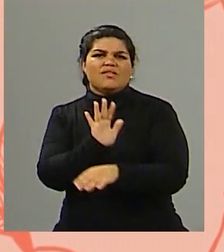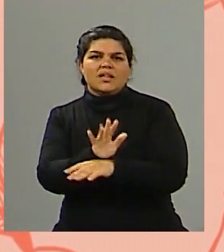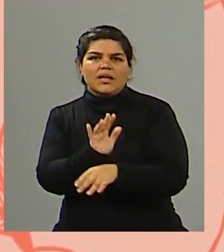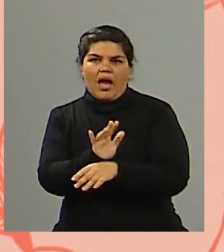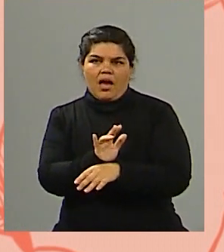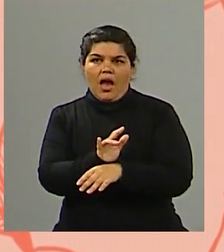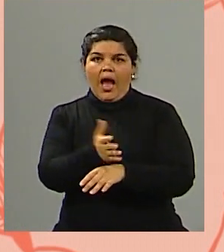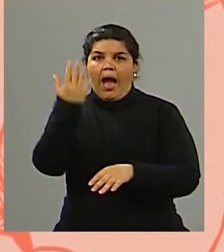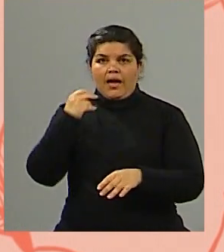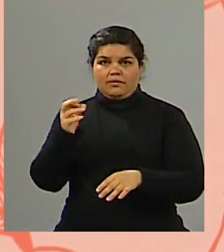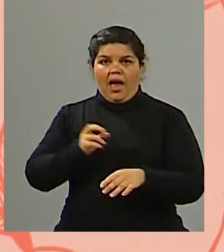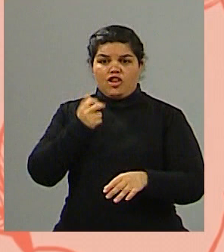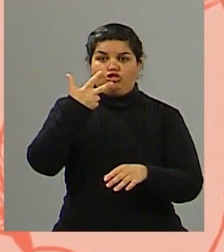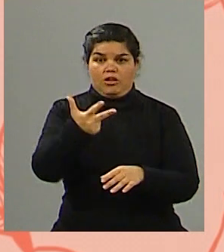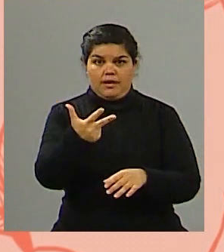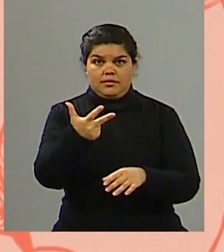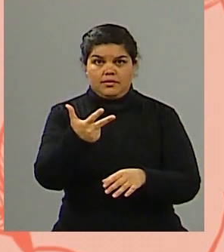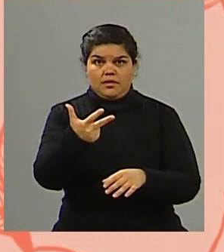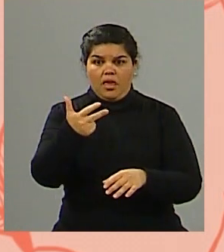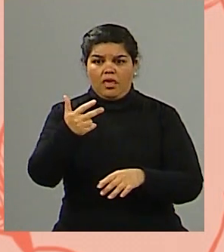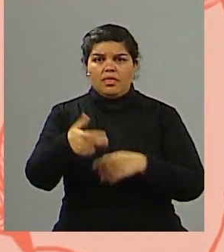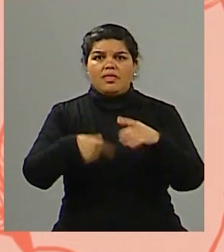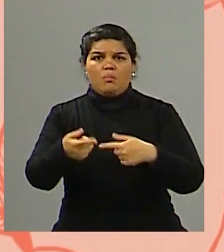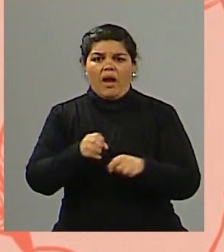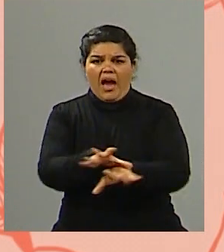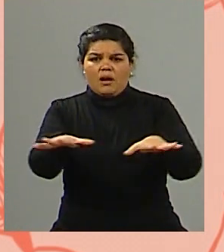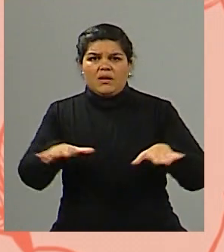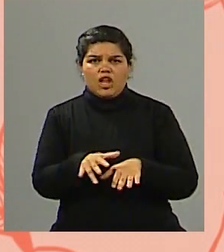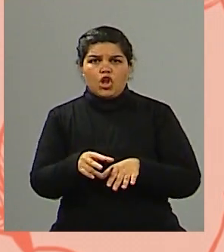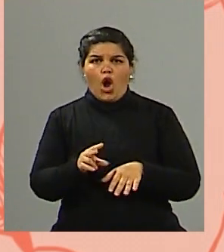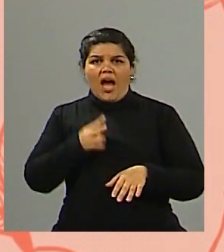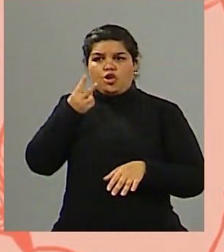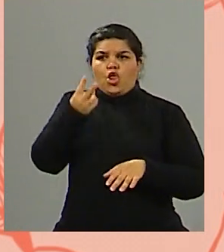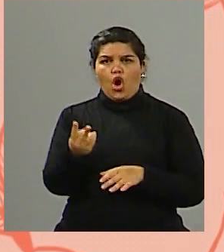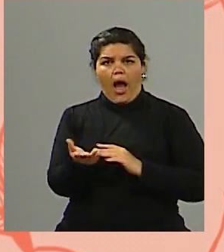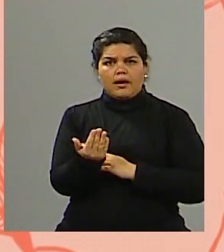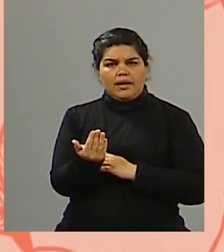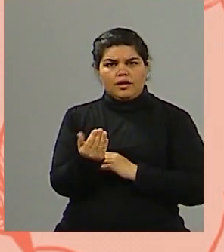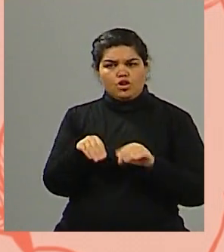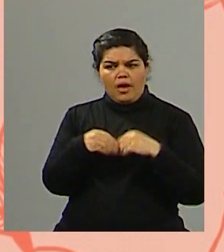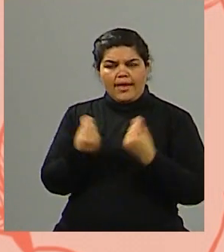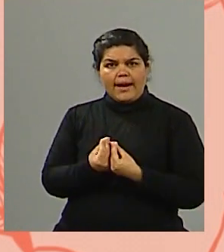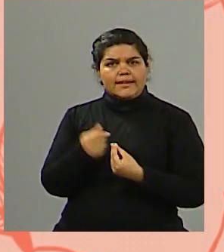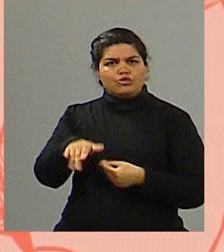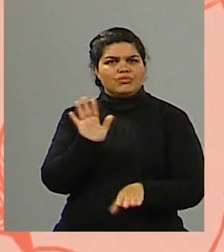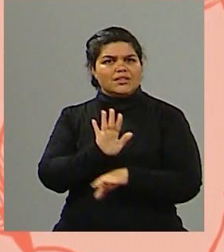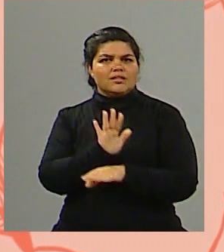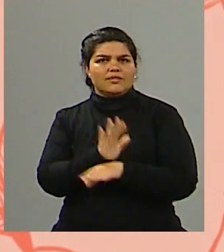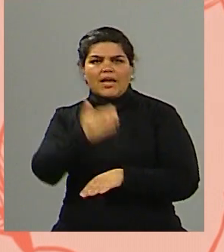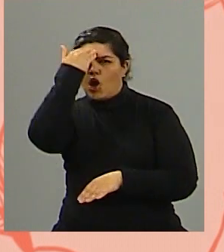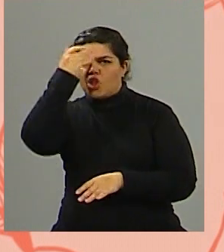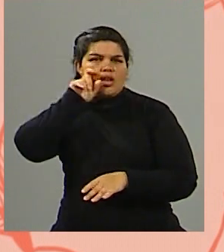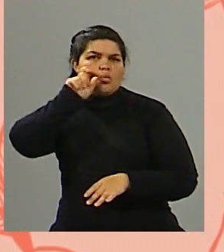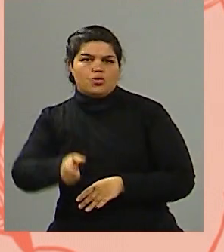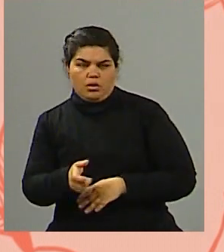No, Lo que hoy votó el Congreso de la Nación es inconstitucional. bien. Y además faltó, dentro de Sí. la Cámara de Diputados,